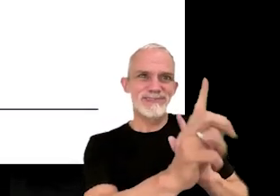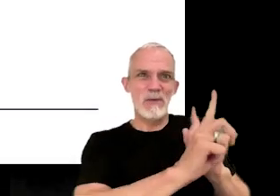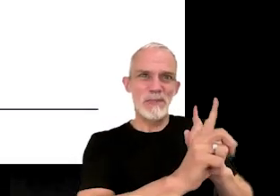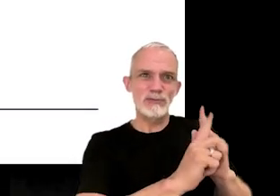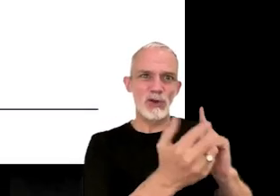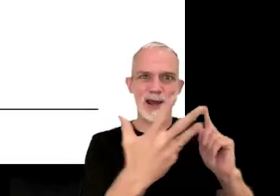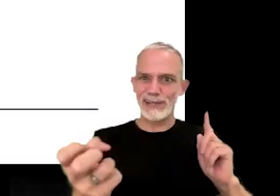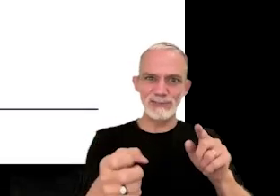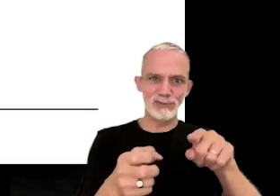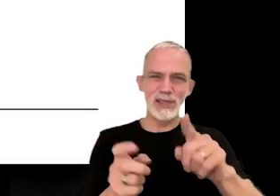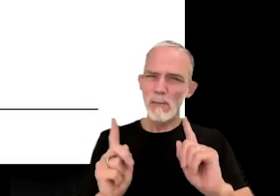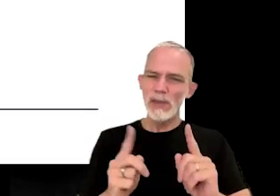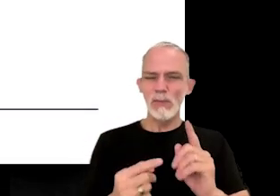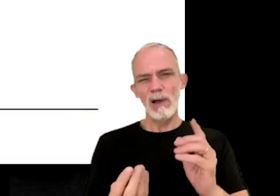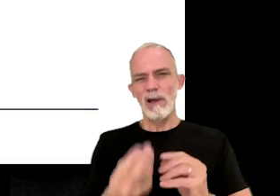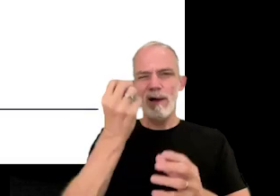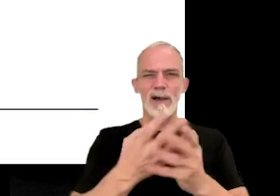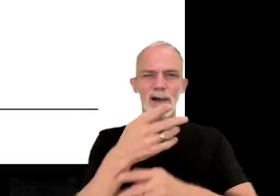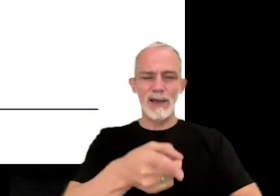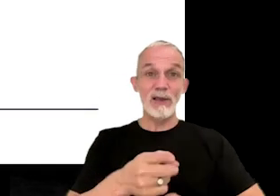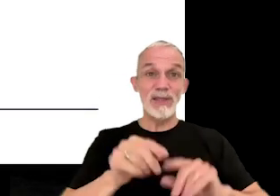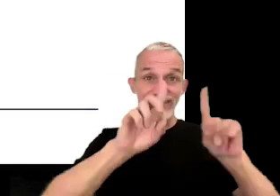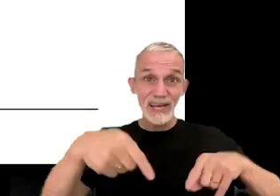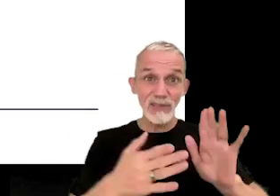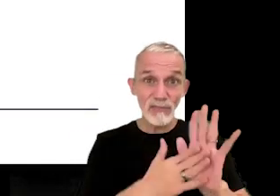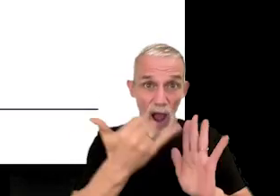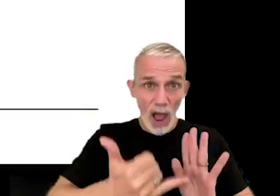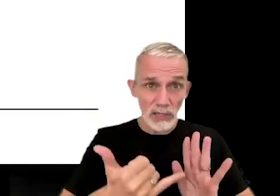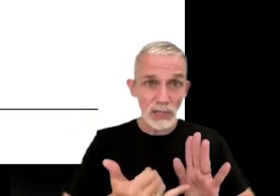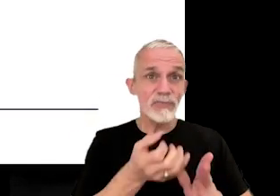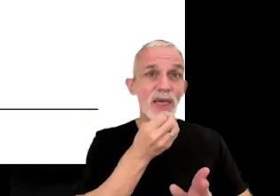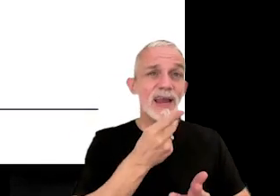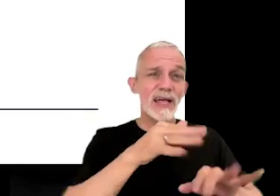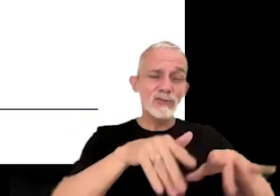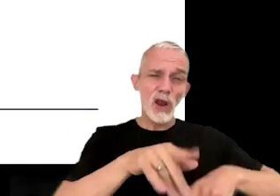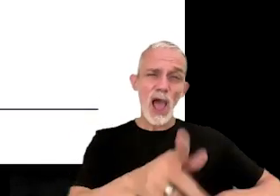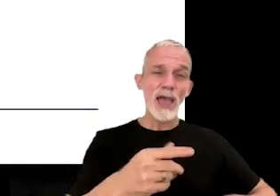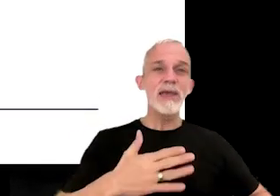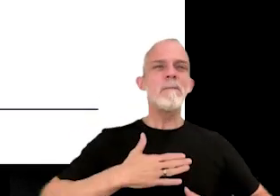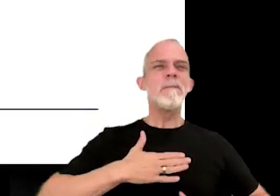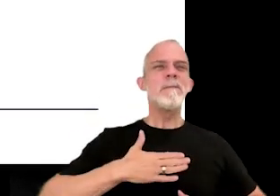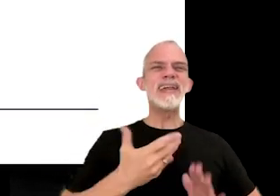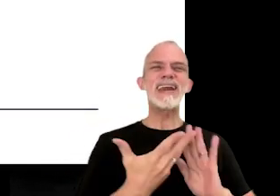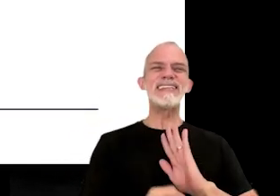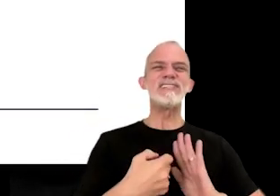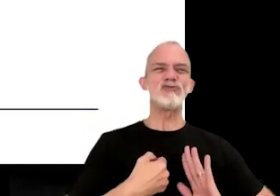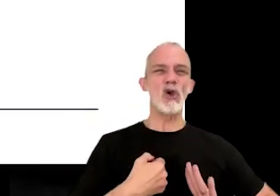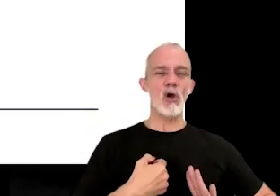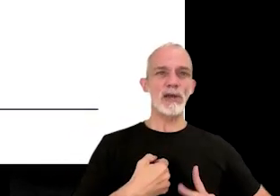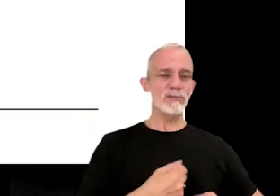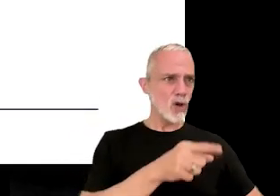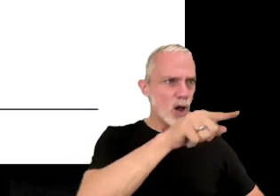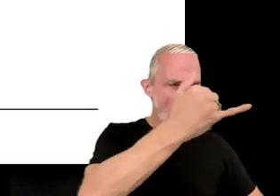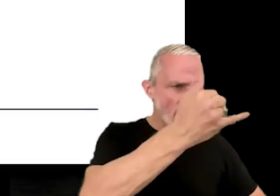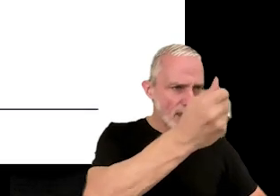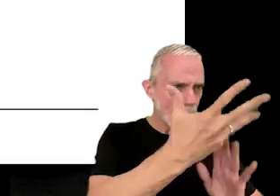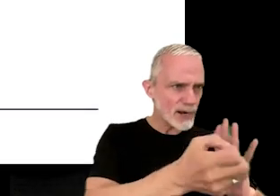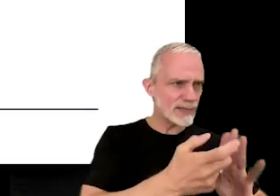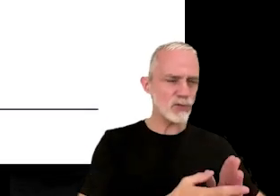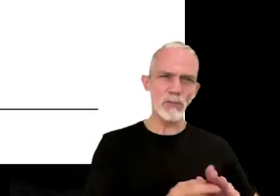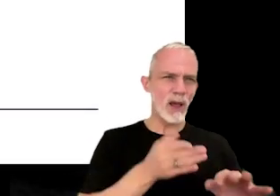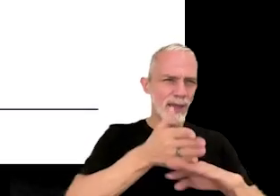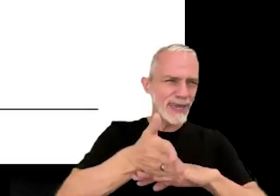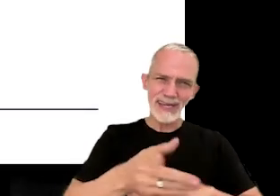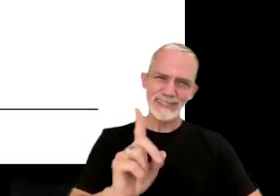contribuyentes. Y esos certificados aparecen declarados en mis retenciones, pero no están